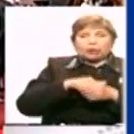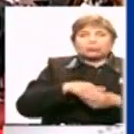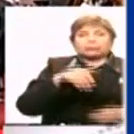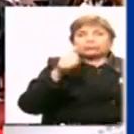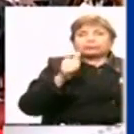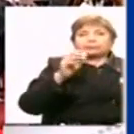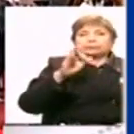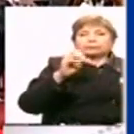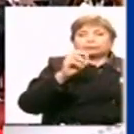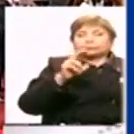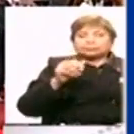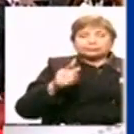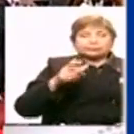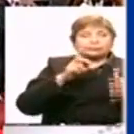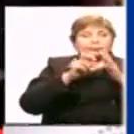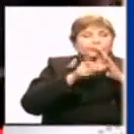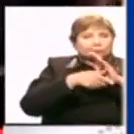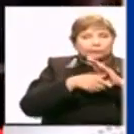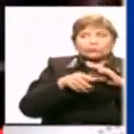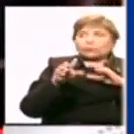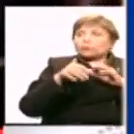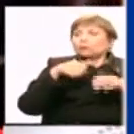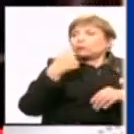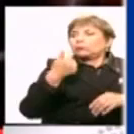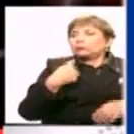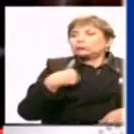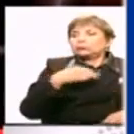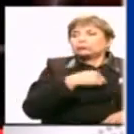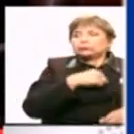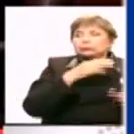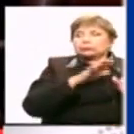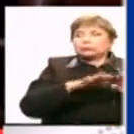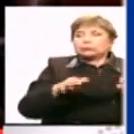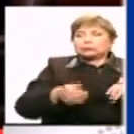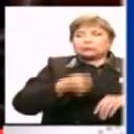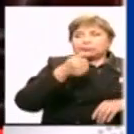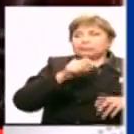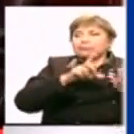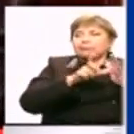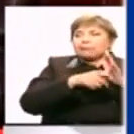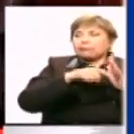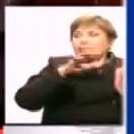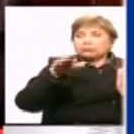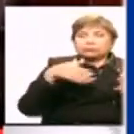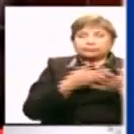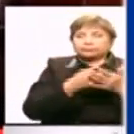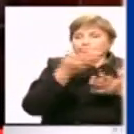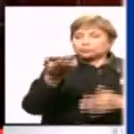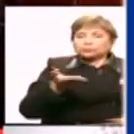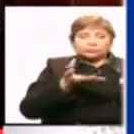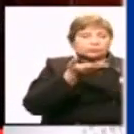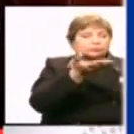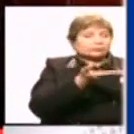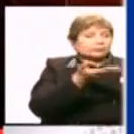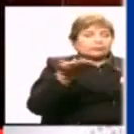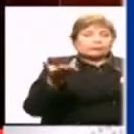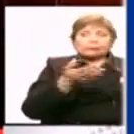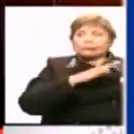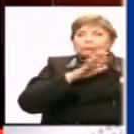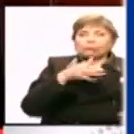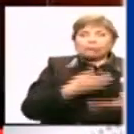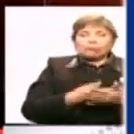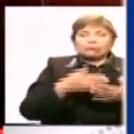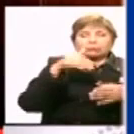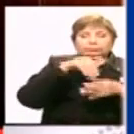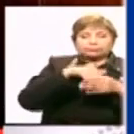que fiscalizar. Pero obviamente no vamos a hacer pues obstrucción del oficialismo, ¿no? O sea, tenemos que apoyar, tenemos que colaborar. Yo creo que ese es el